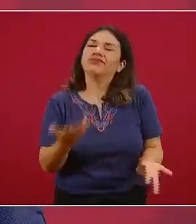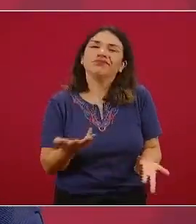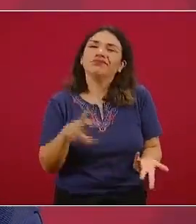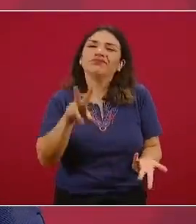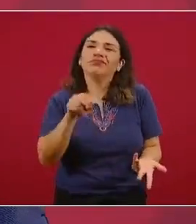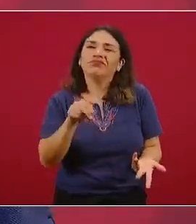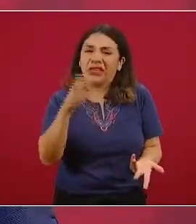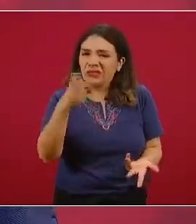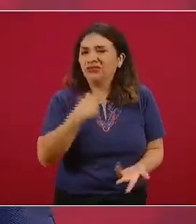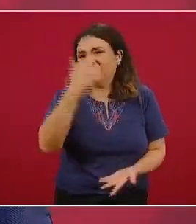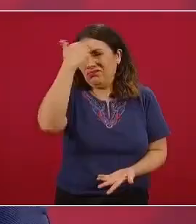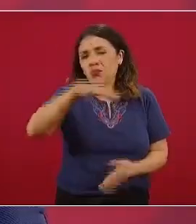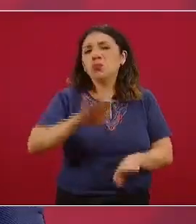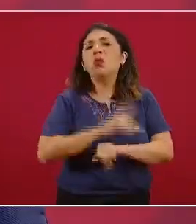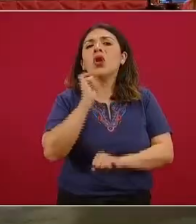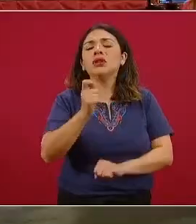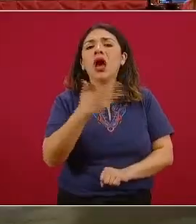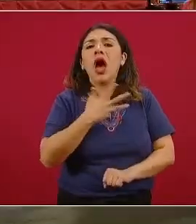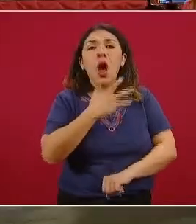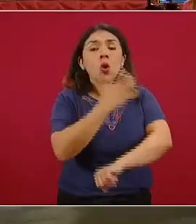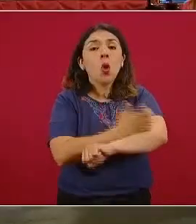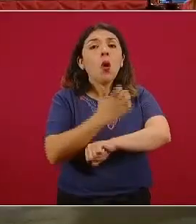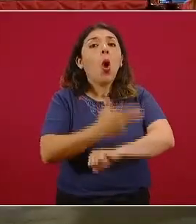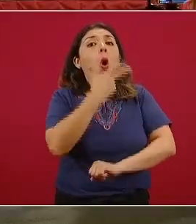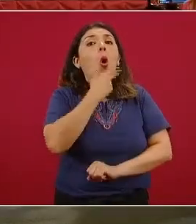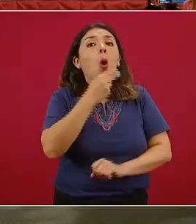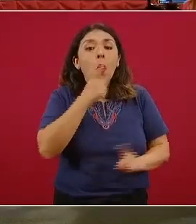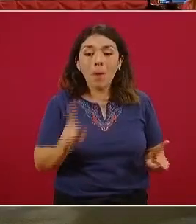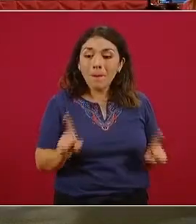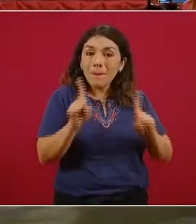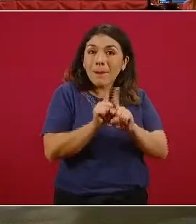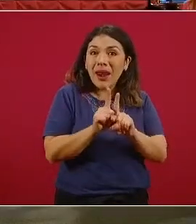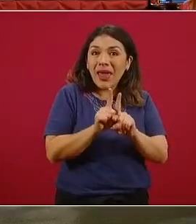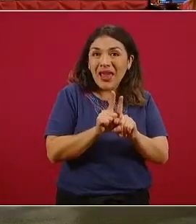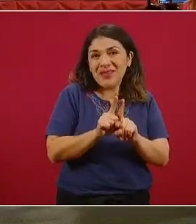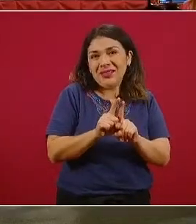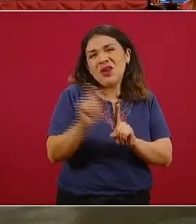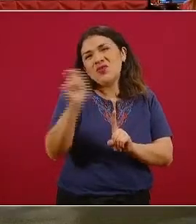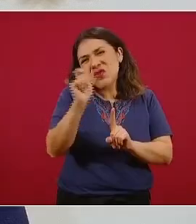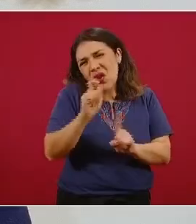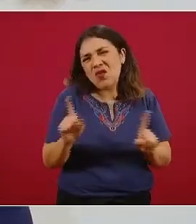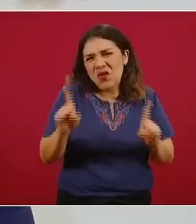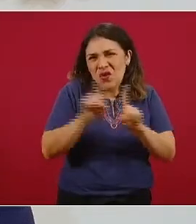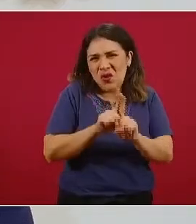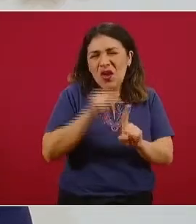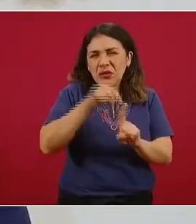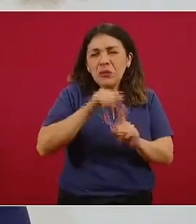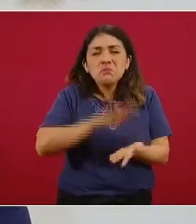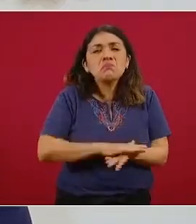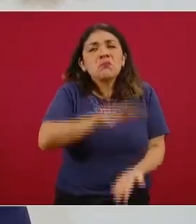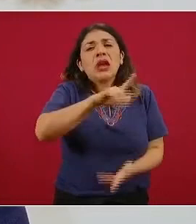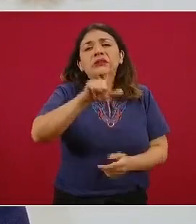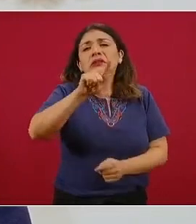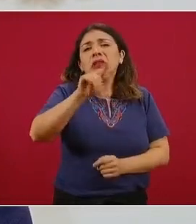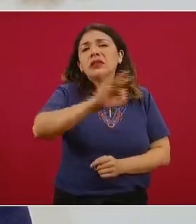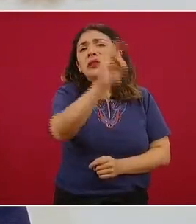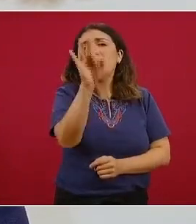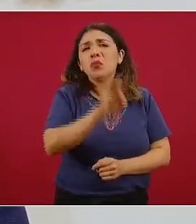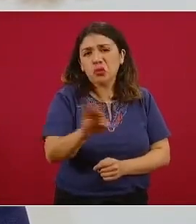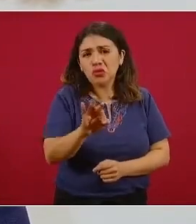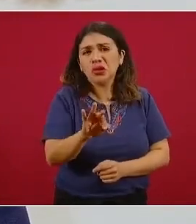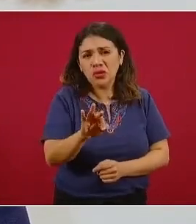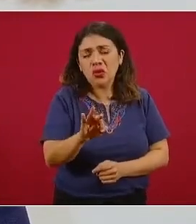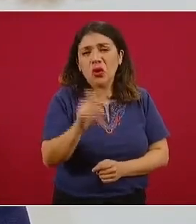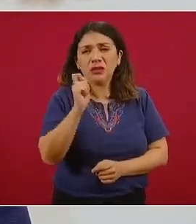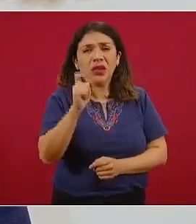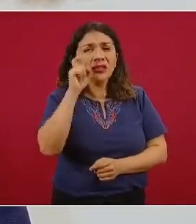Porque además los compañeros, los muchachos de esa edad, y en el más de 70%